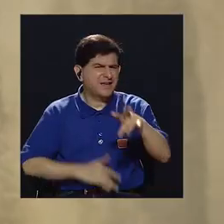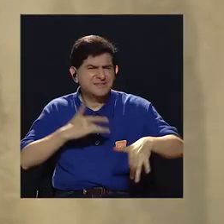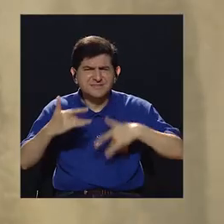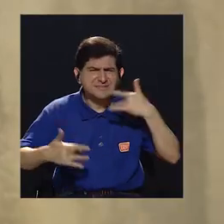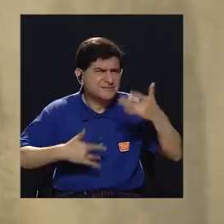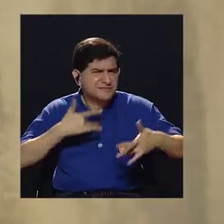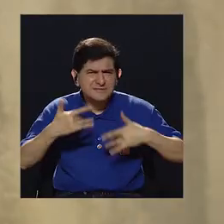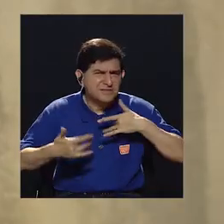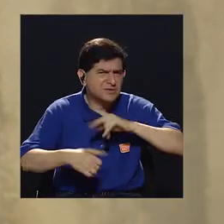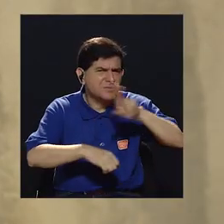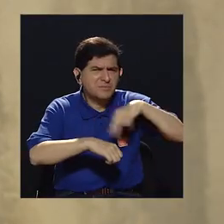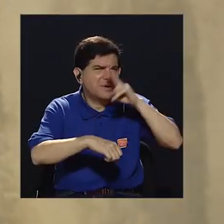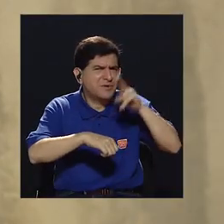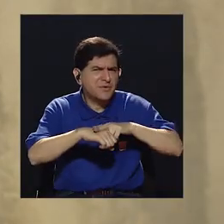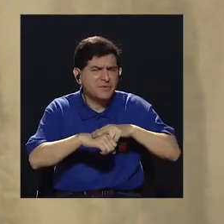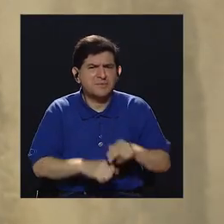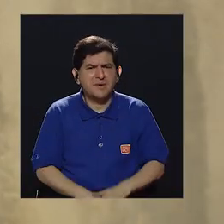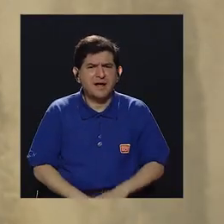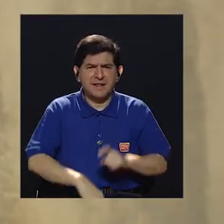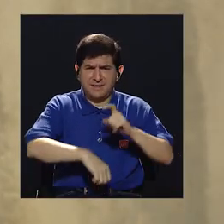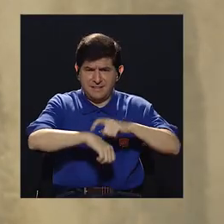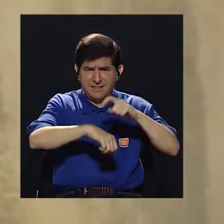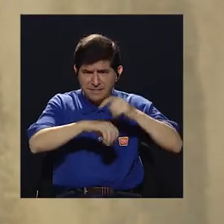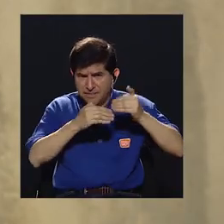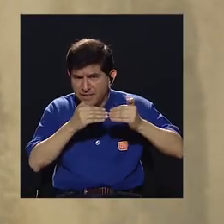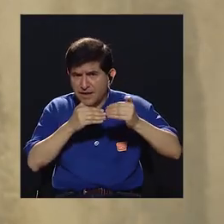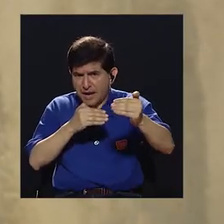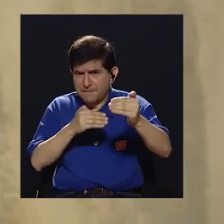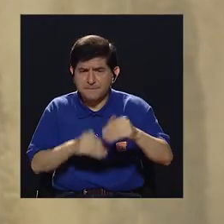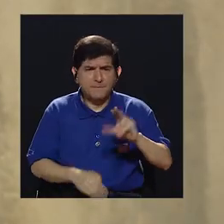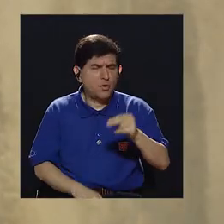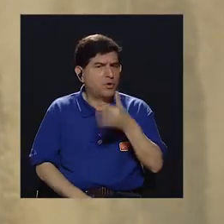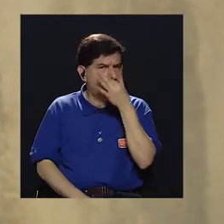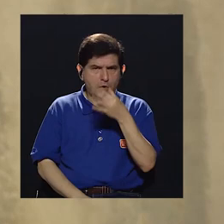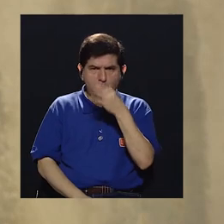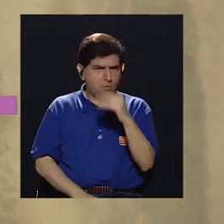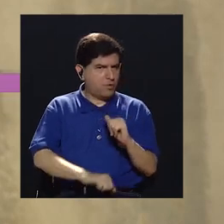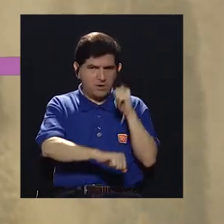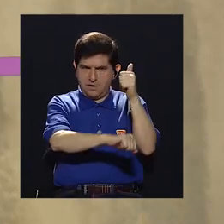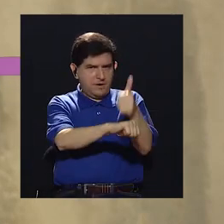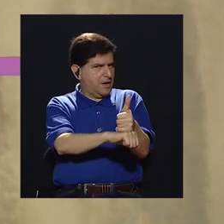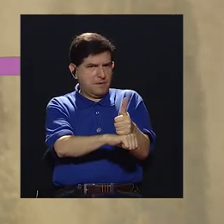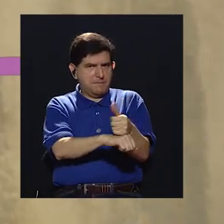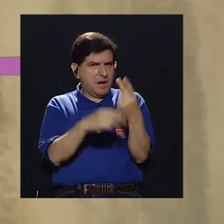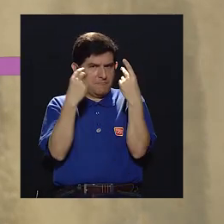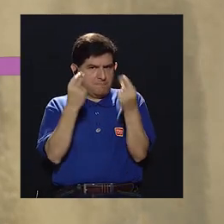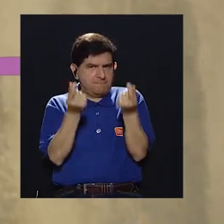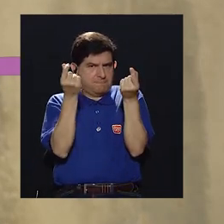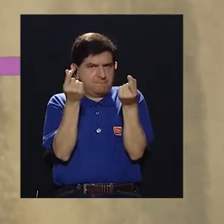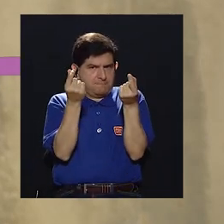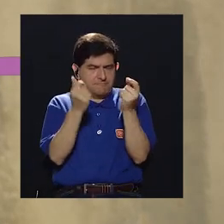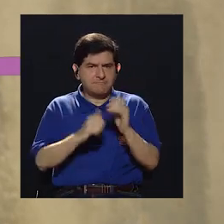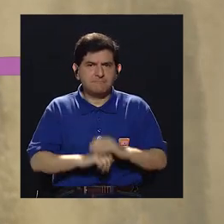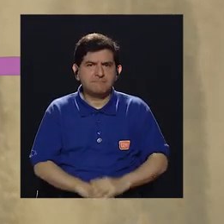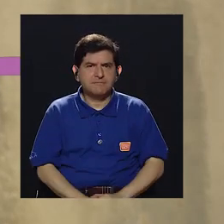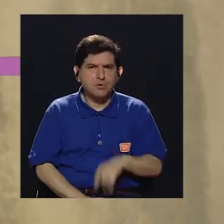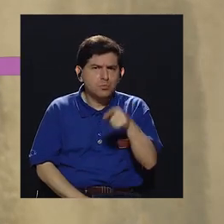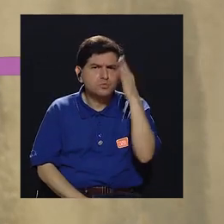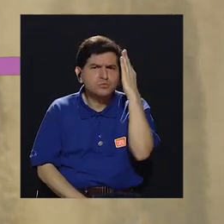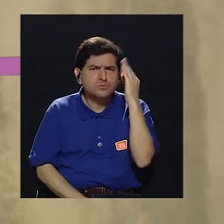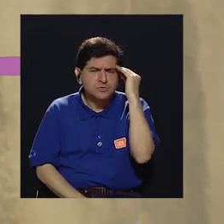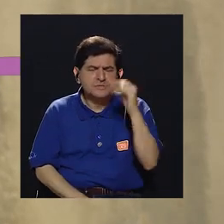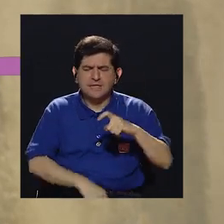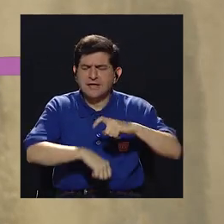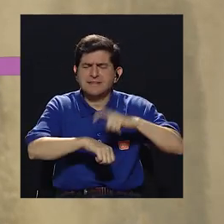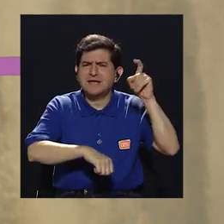Estos síntomas generalmente van a llevar un periodo de tiempo, ¿verdad? No es como una gripe que se instaura de un día para otro. En